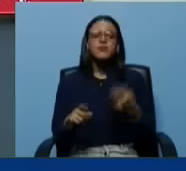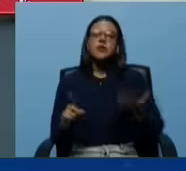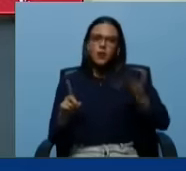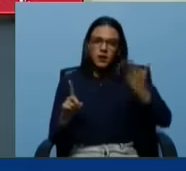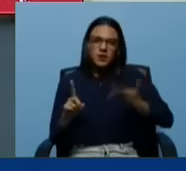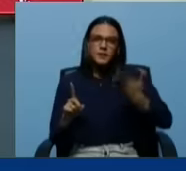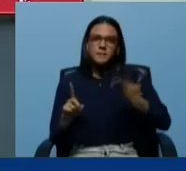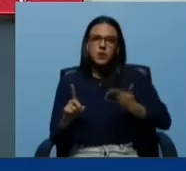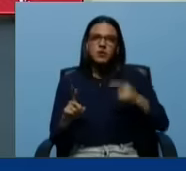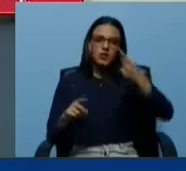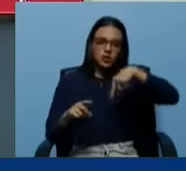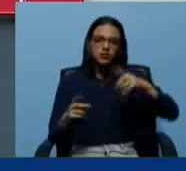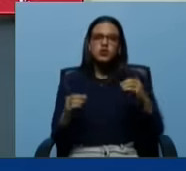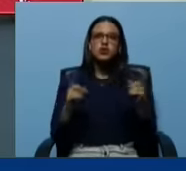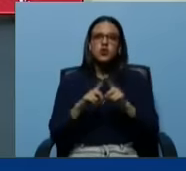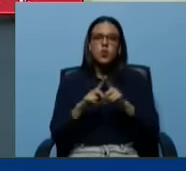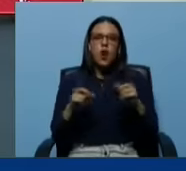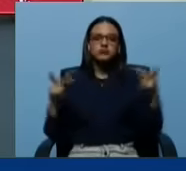importante reunión.